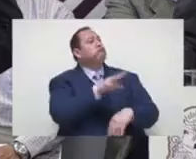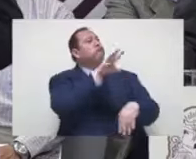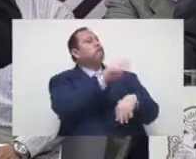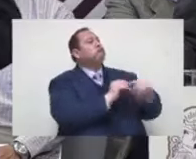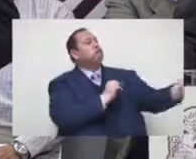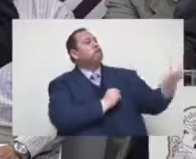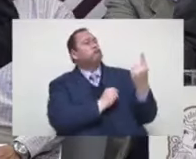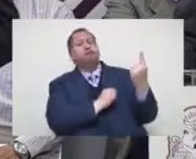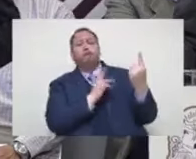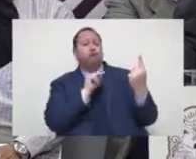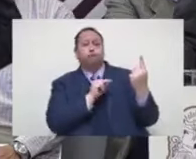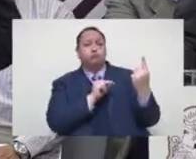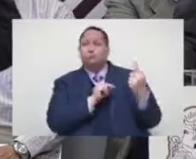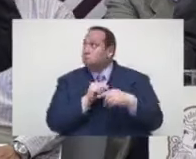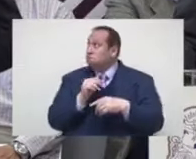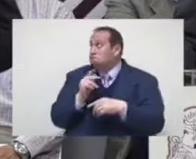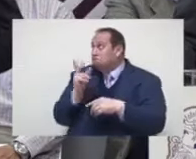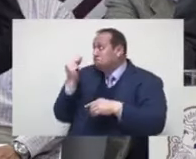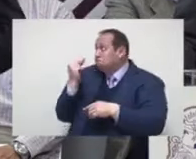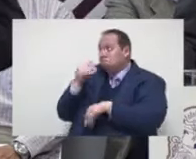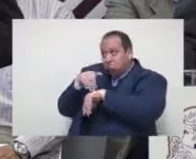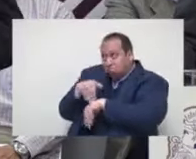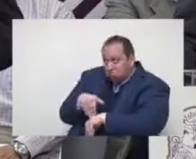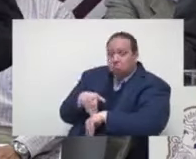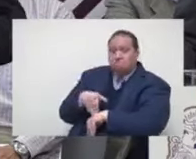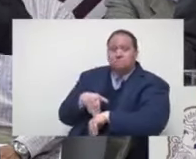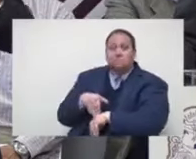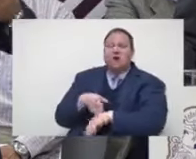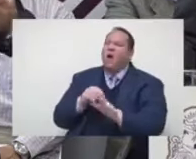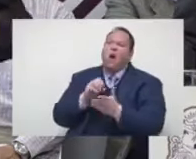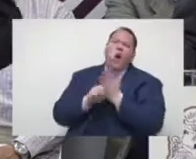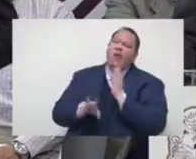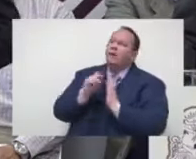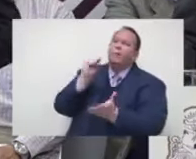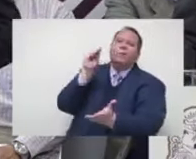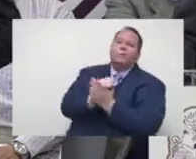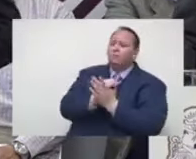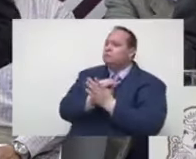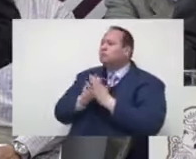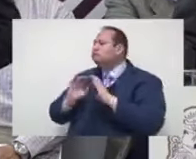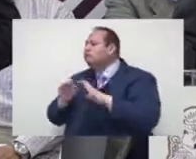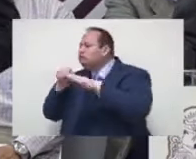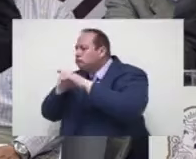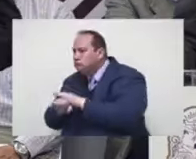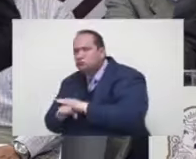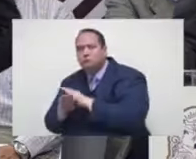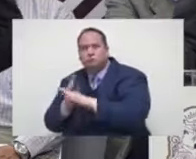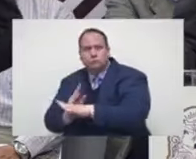autorizado, obviamente, pues tenemos que acatar lo que dice la autoridad, ¿sí? Hacen caso omiso, al tratar de